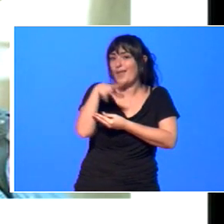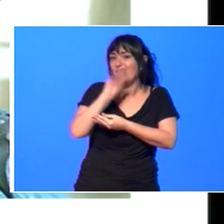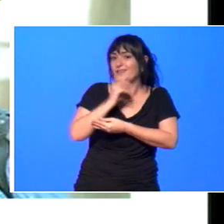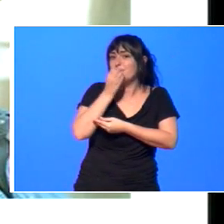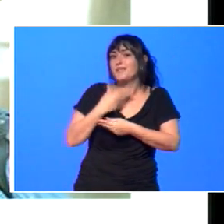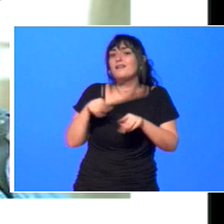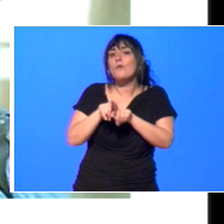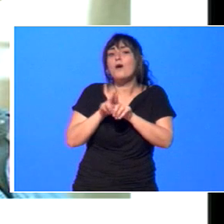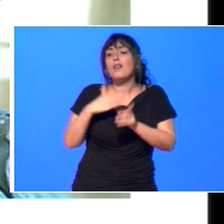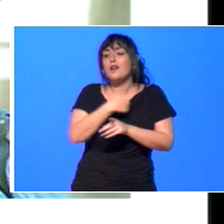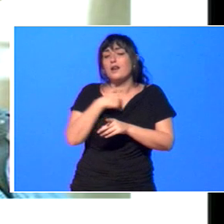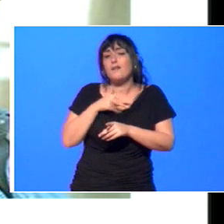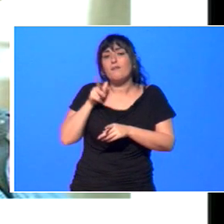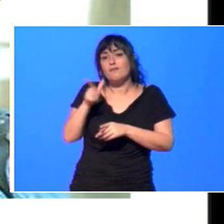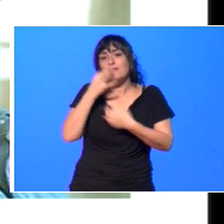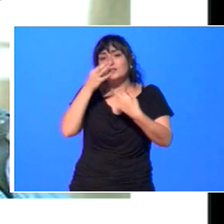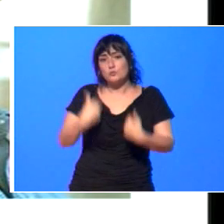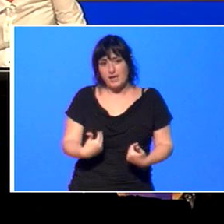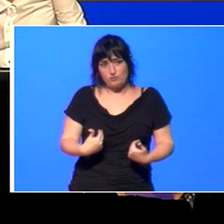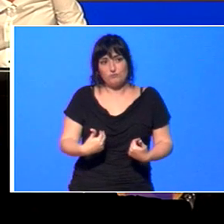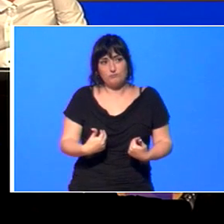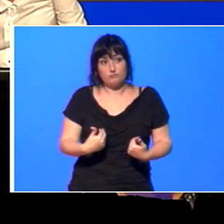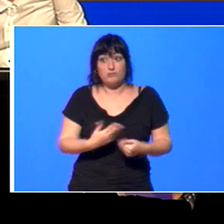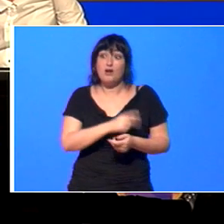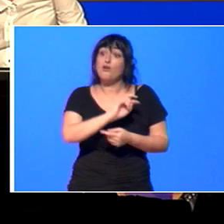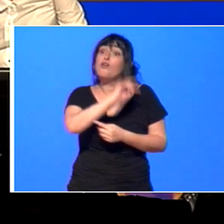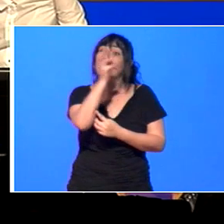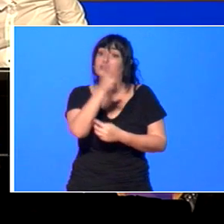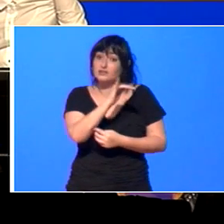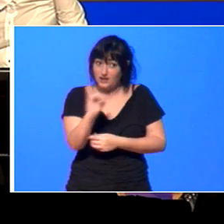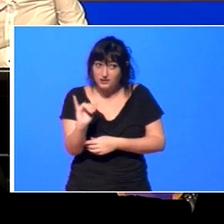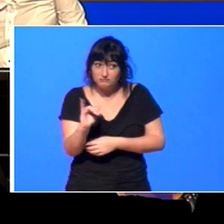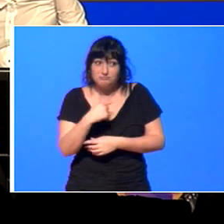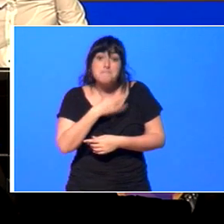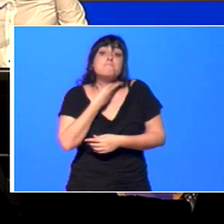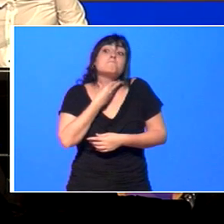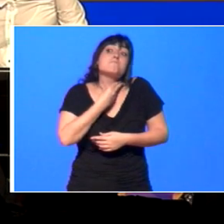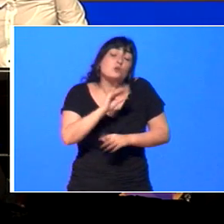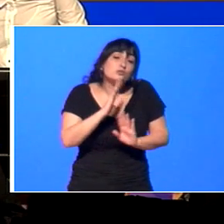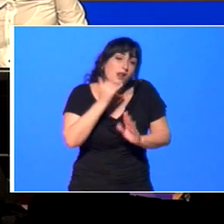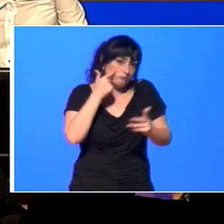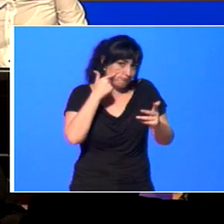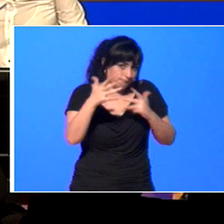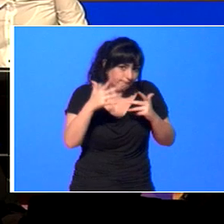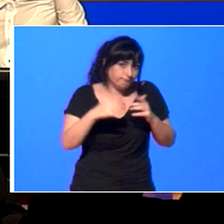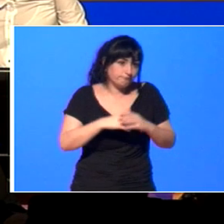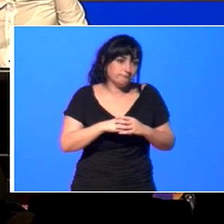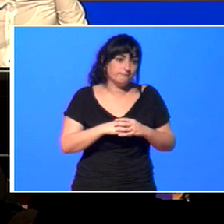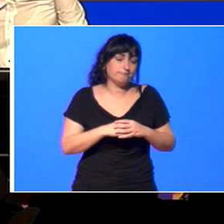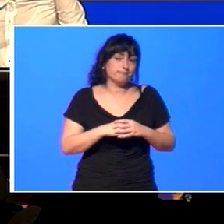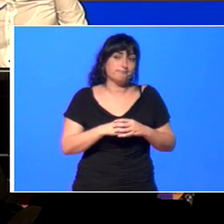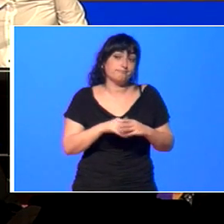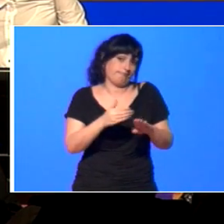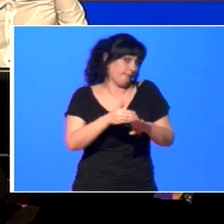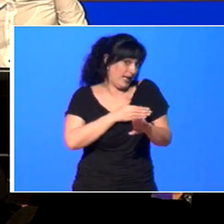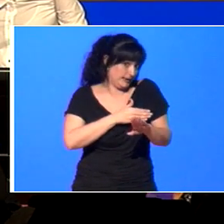¿no? Pero hay otras facetas. A mí me gusta resaltar, antes que nada, que de lo